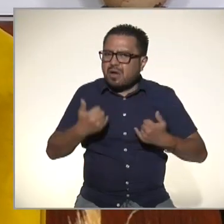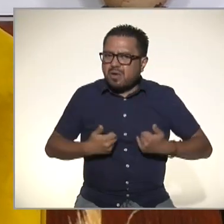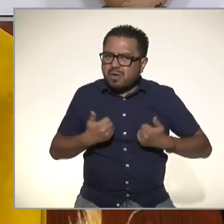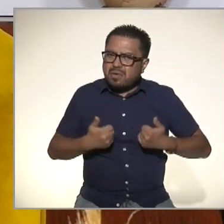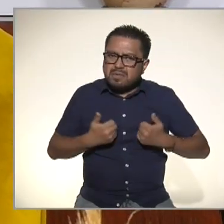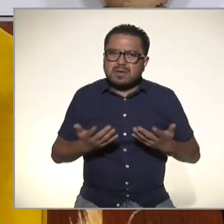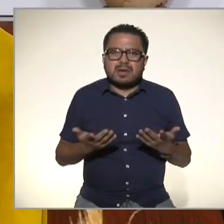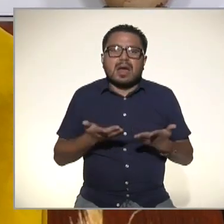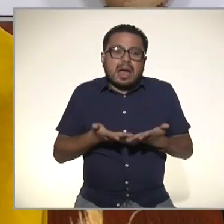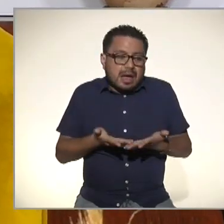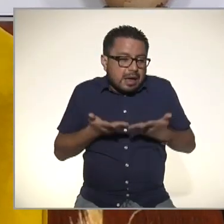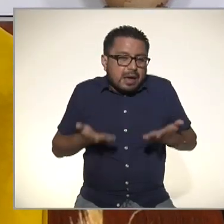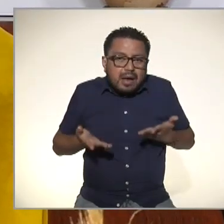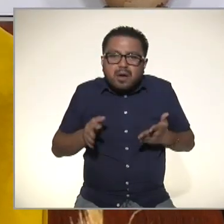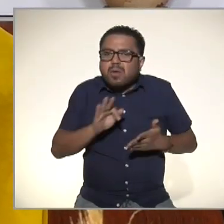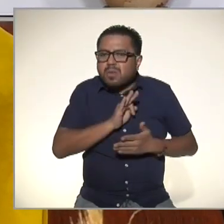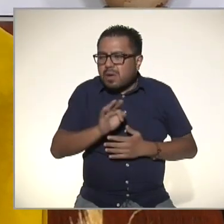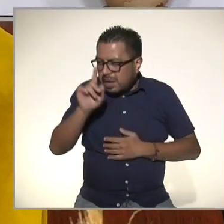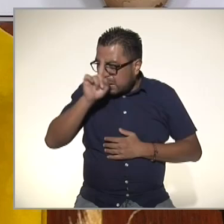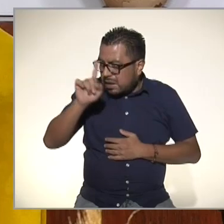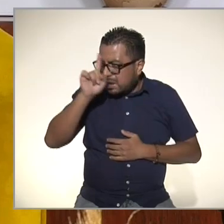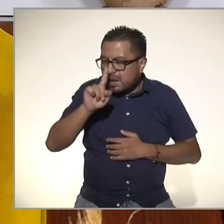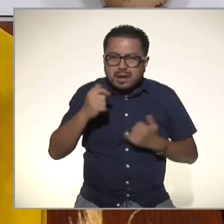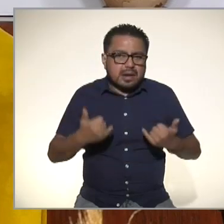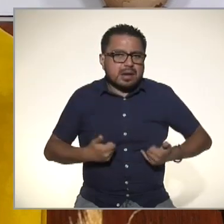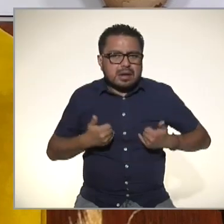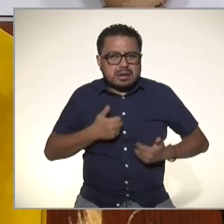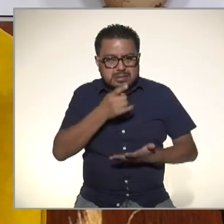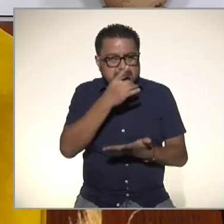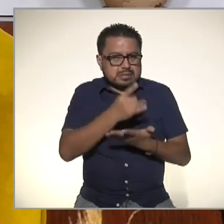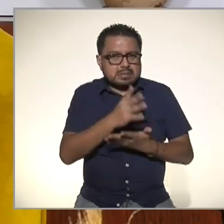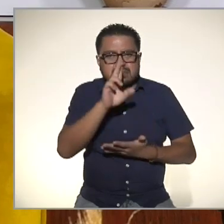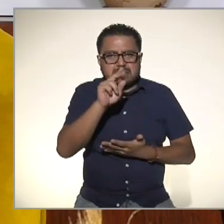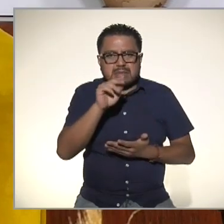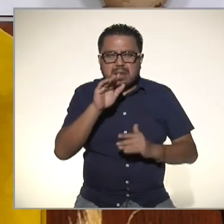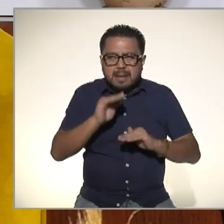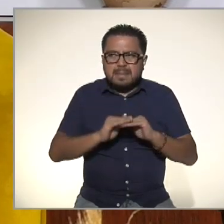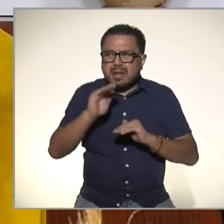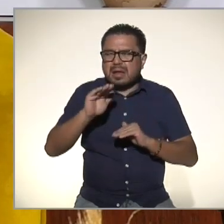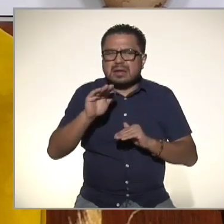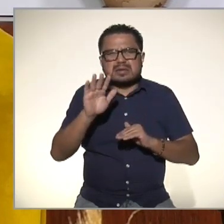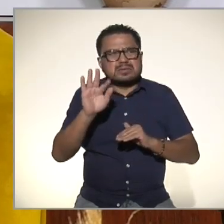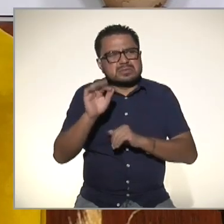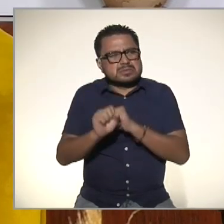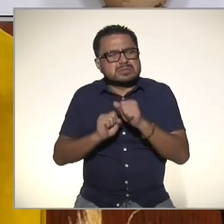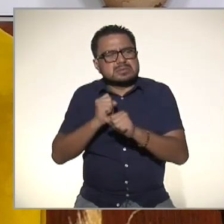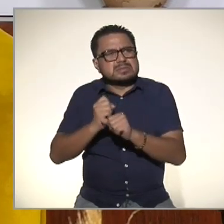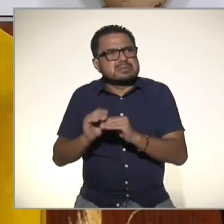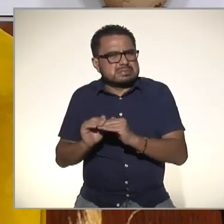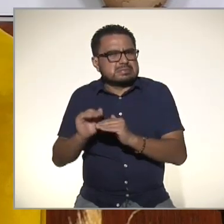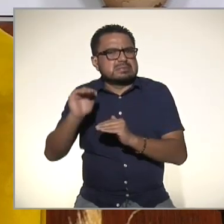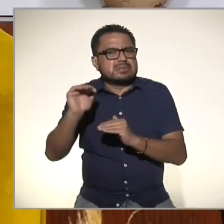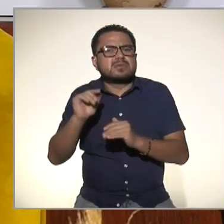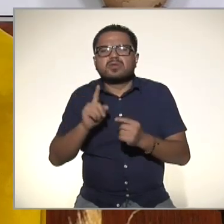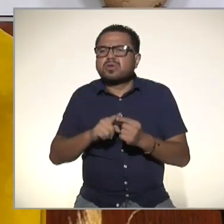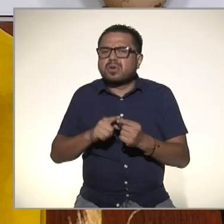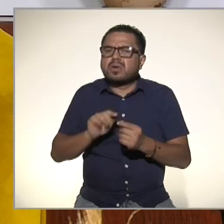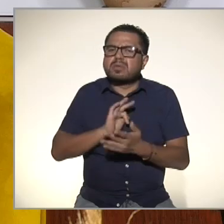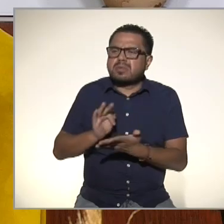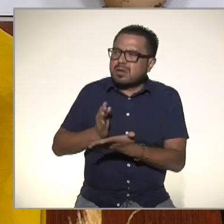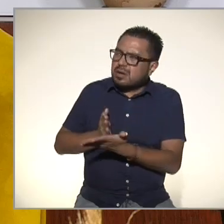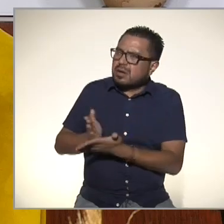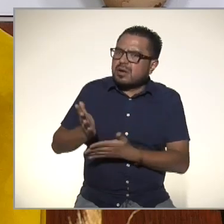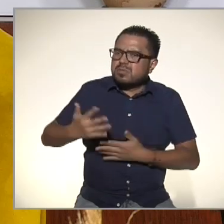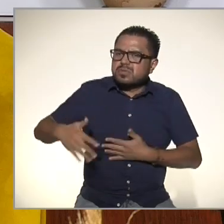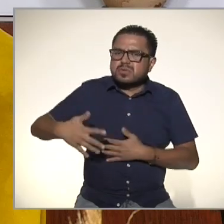Ahora, ¿qué le podemos recomendar no solo a jóvenes, sino sabemos más de cuarentones o un poquito más arriba? ¿A dónde se pueden acercar a